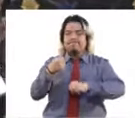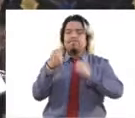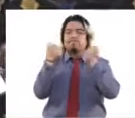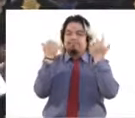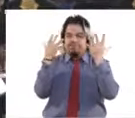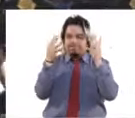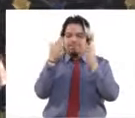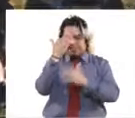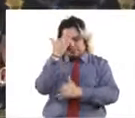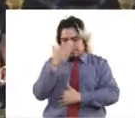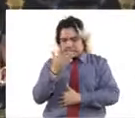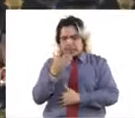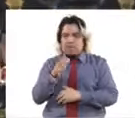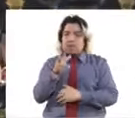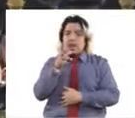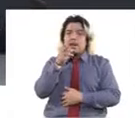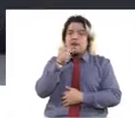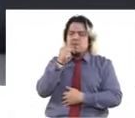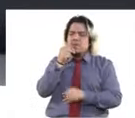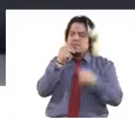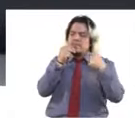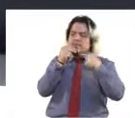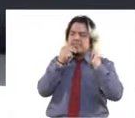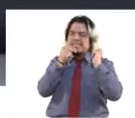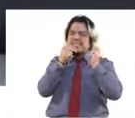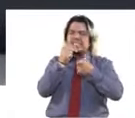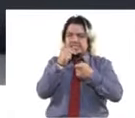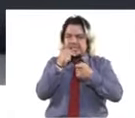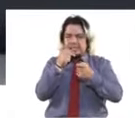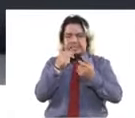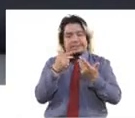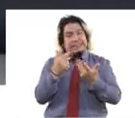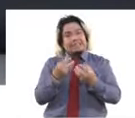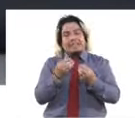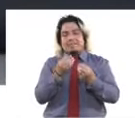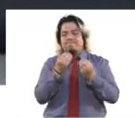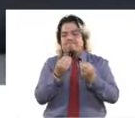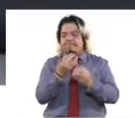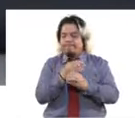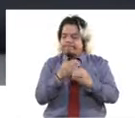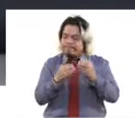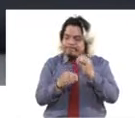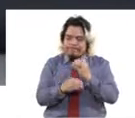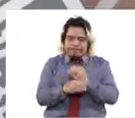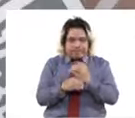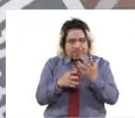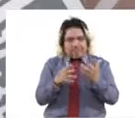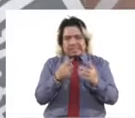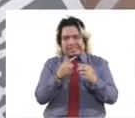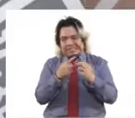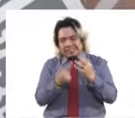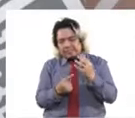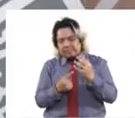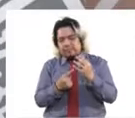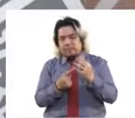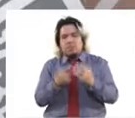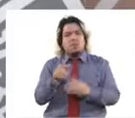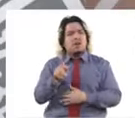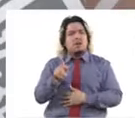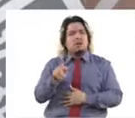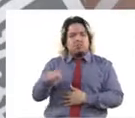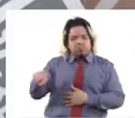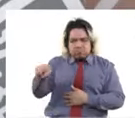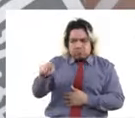que ser policía significa un gran sacrificio. Pero siéntanse orgullosos,